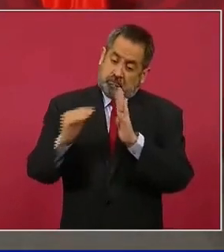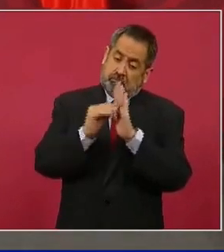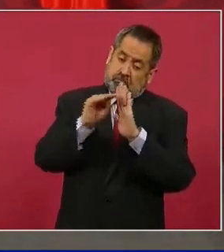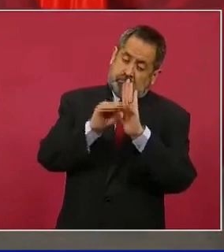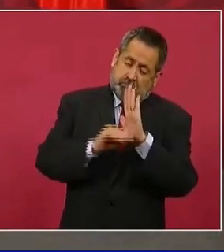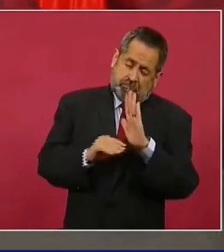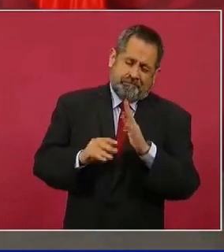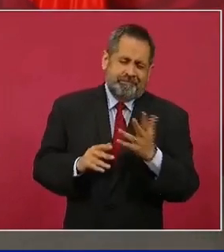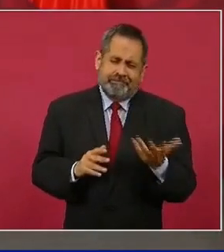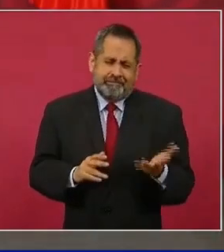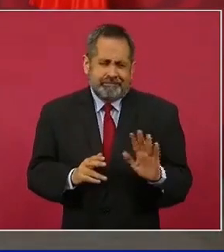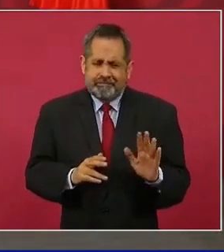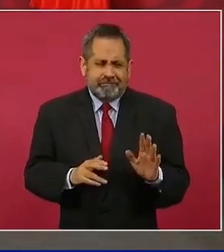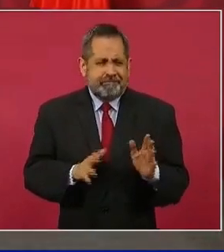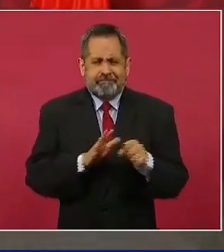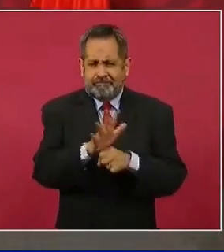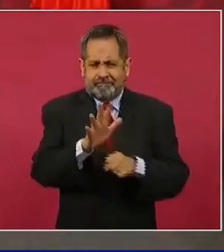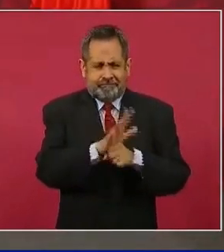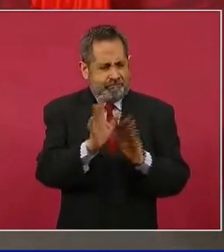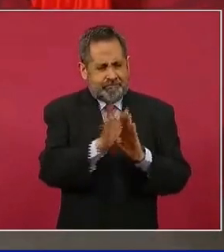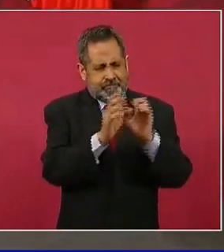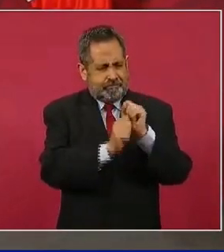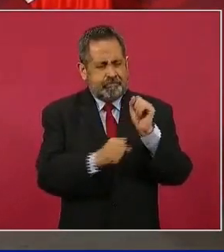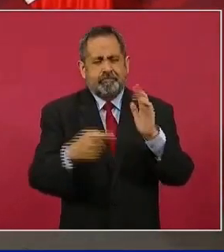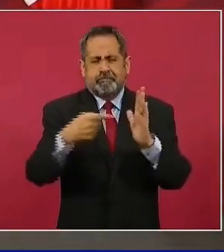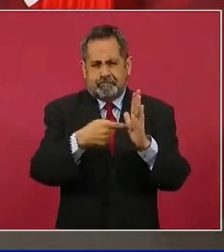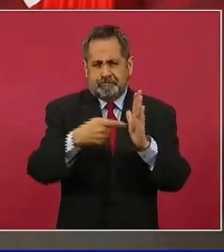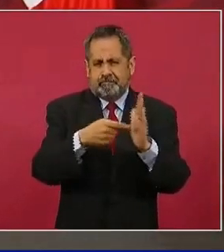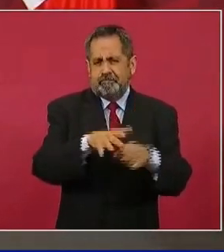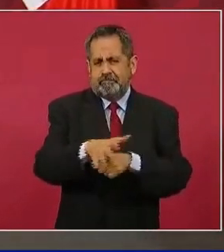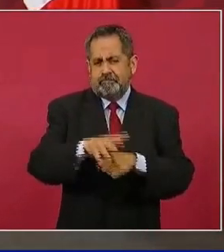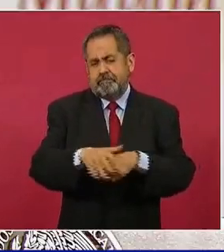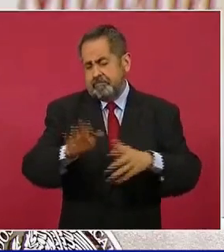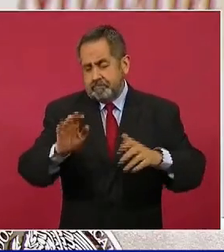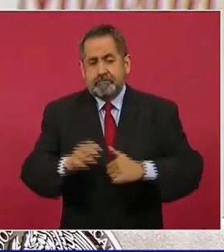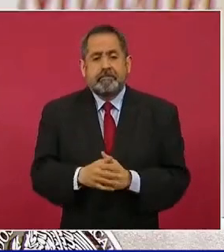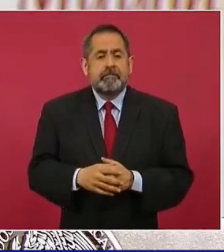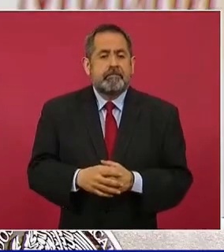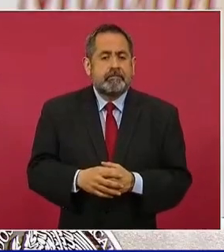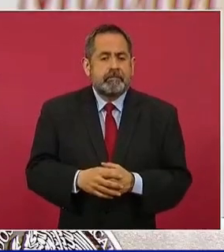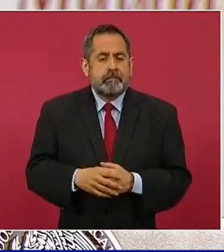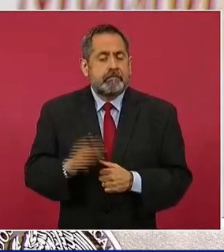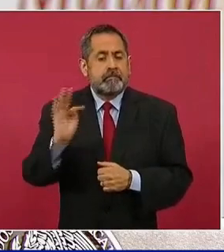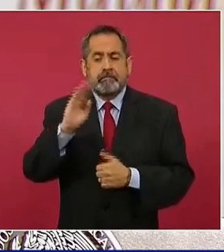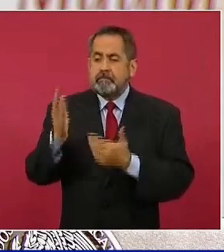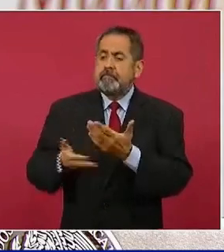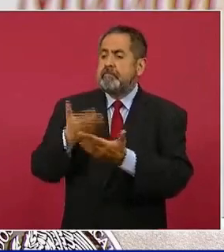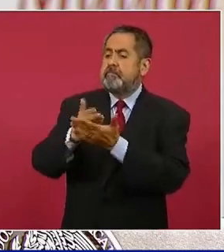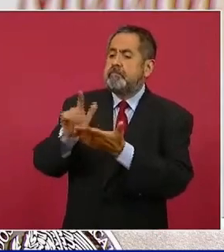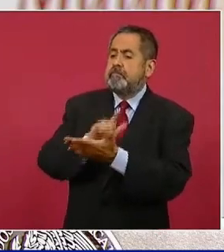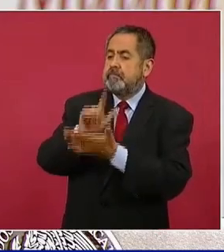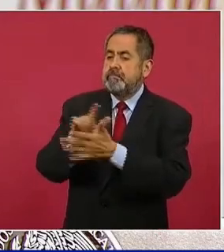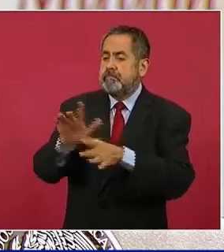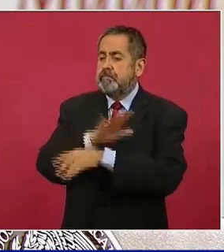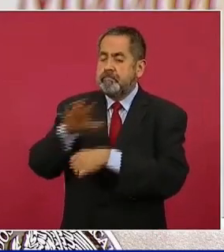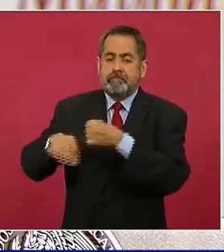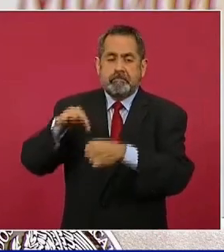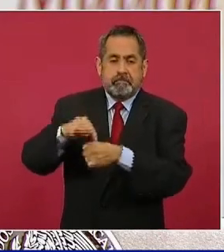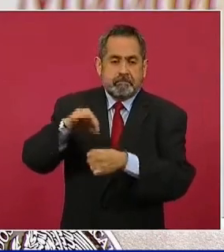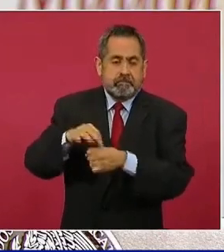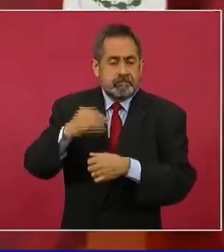esos requisitos constitucionales, pero seguramente cuando se presente la reforma electoral, pues